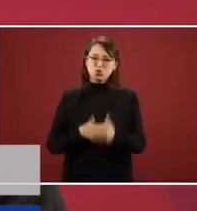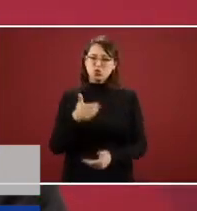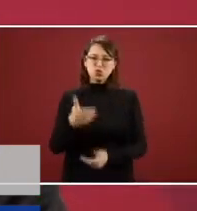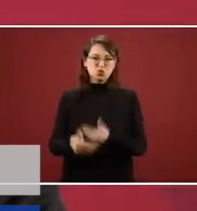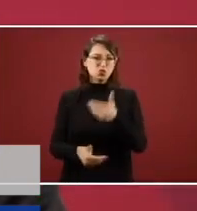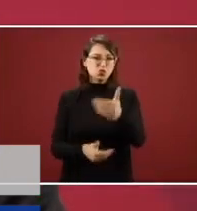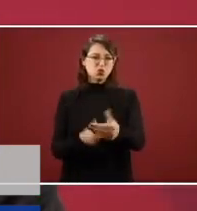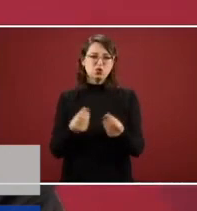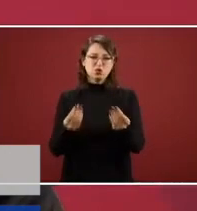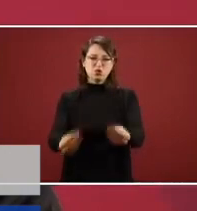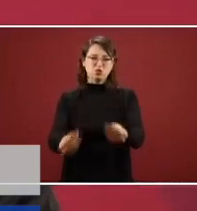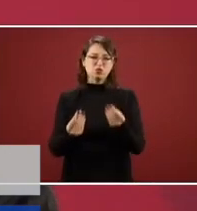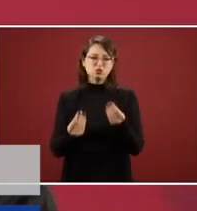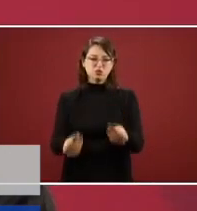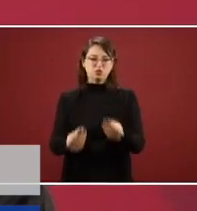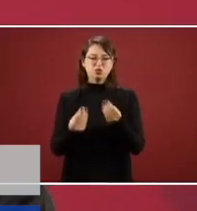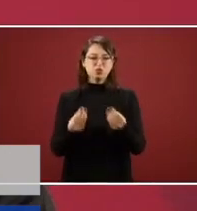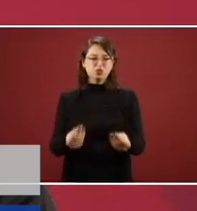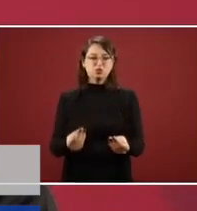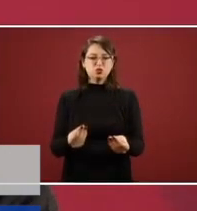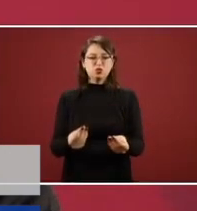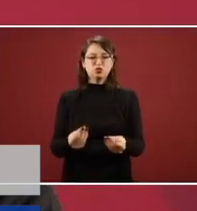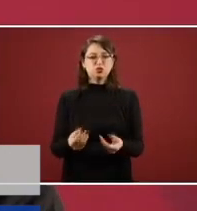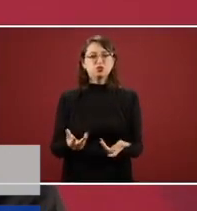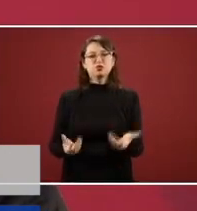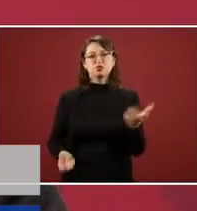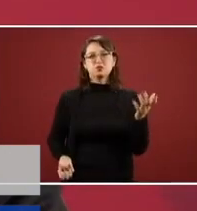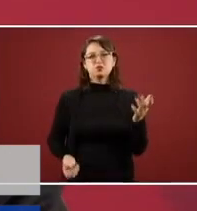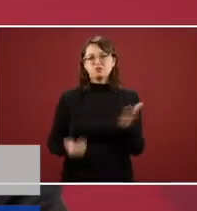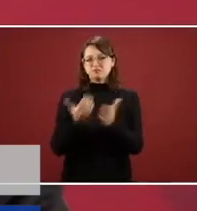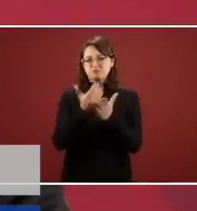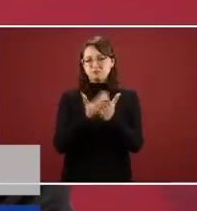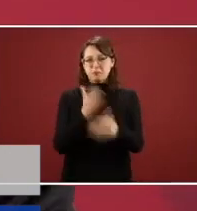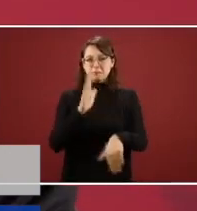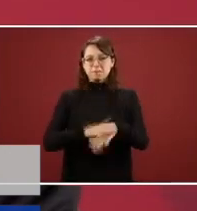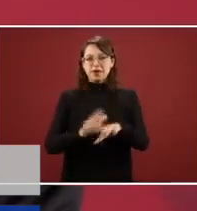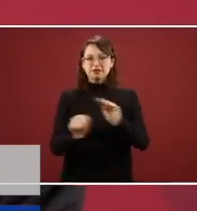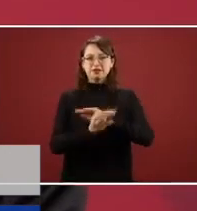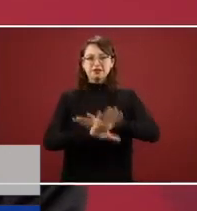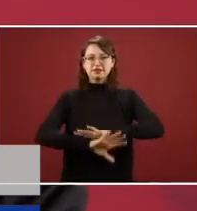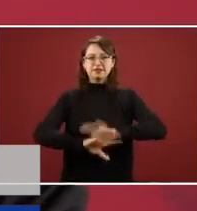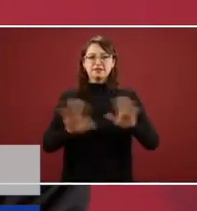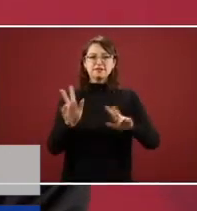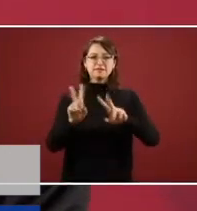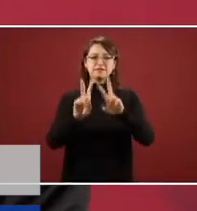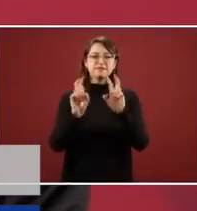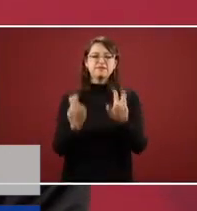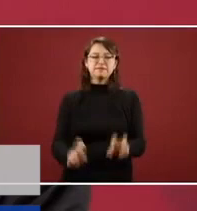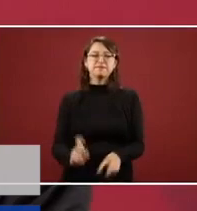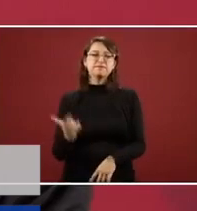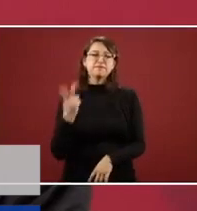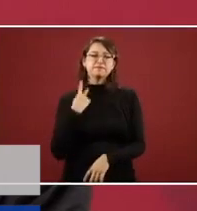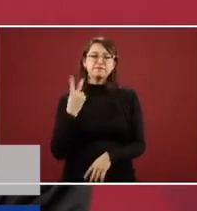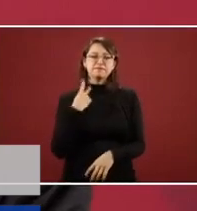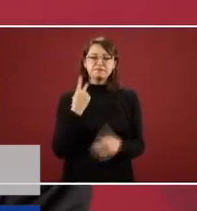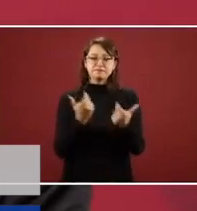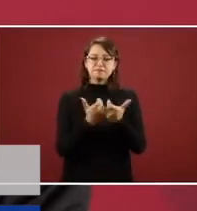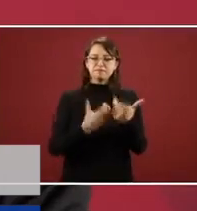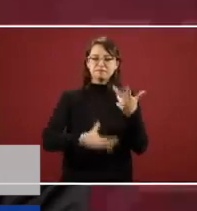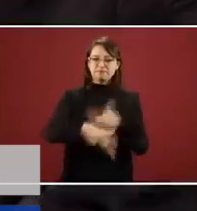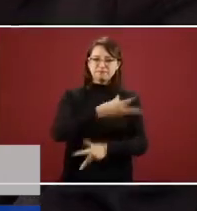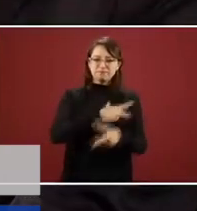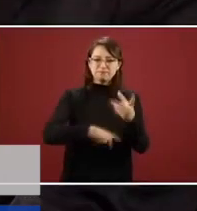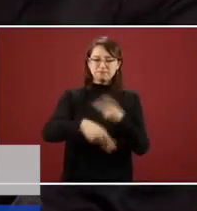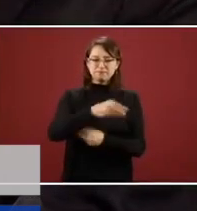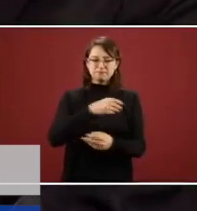Luego de las declaraciones de los legionarios de Cristo en que aceptaron sus crímenes, el presidente no se manifestará sobre este caso y aprovecha para informar